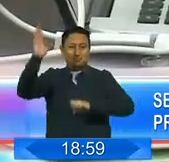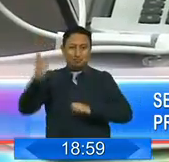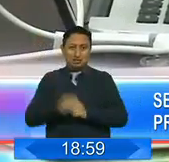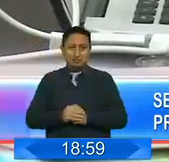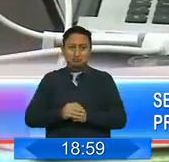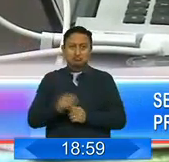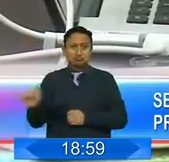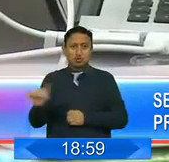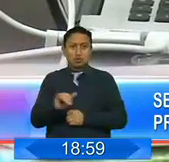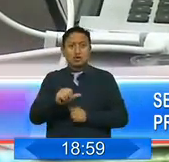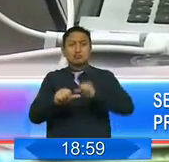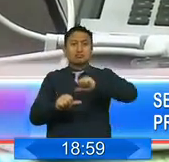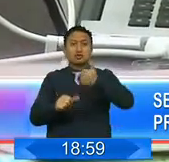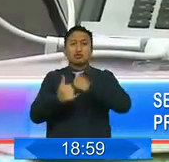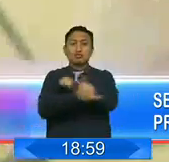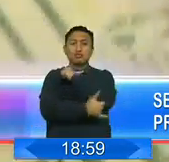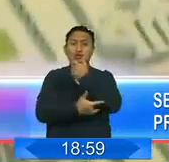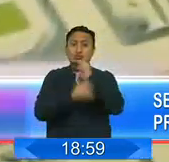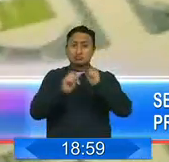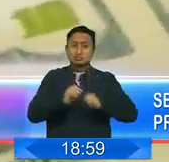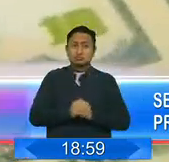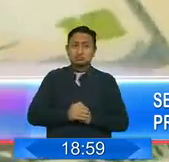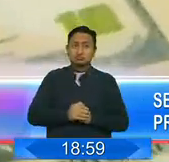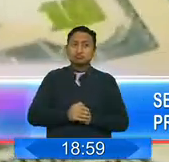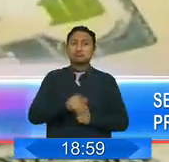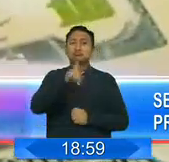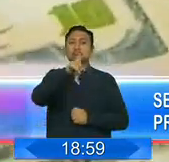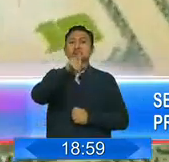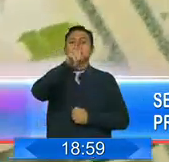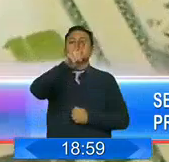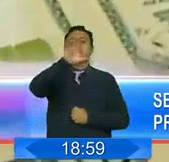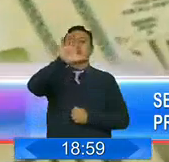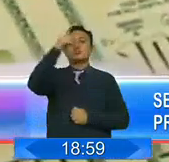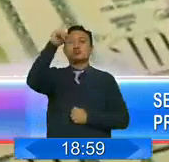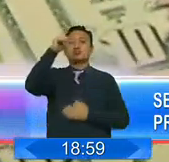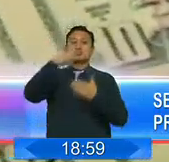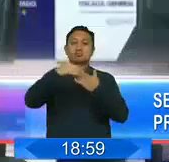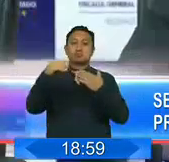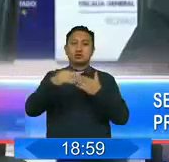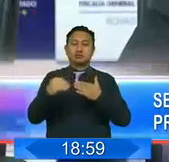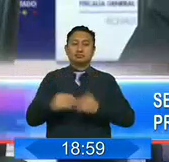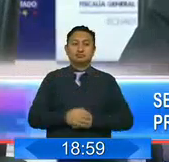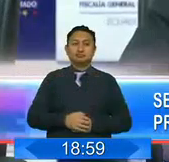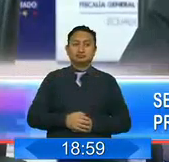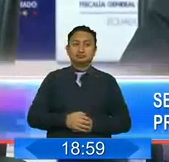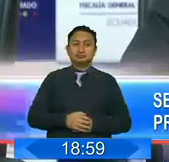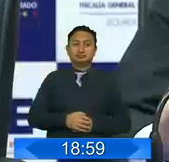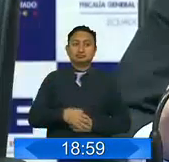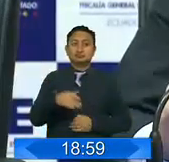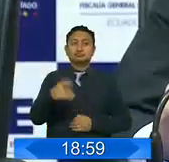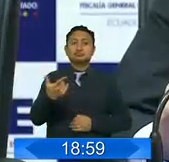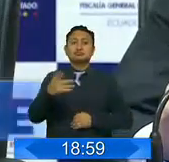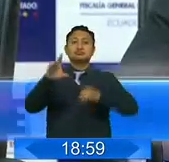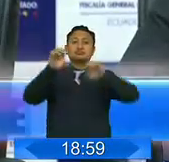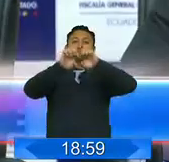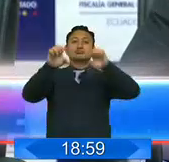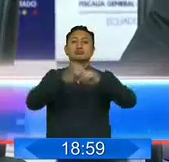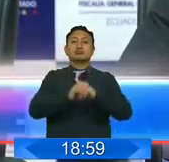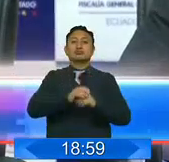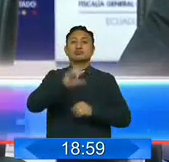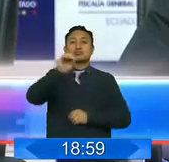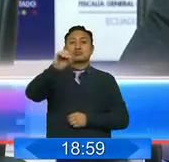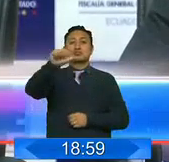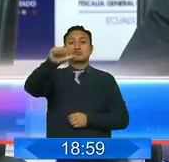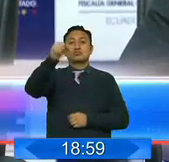habría ocurrido en otros países, con un monto total de 125 millones de dólares. La empresa OAS